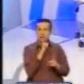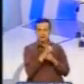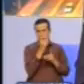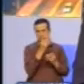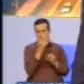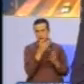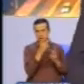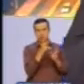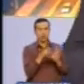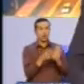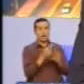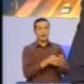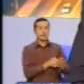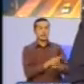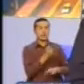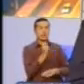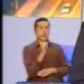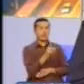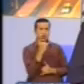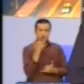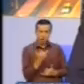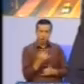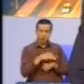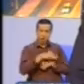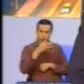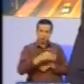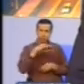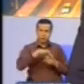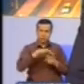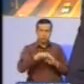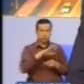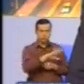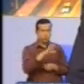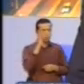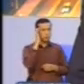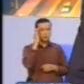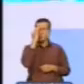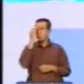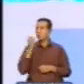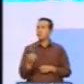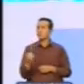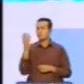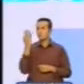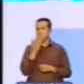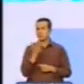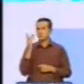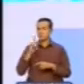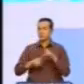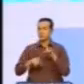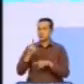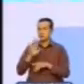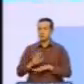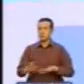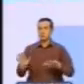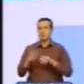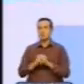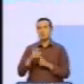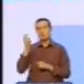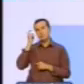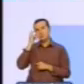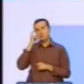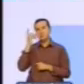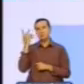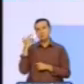tierra, ¿el timing electoral no les preocupa? Buenos días, Carlos, amigos televidentes. Yo creo que las